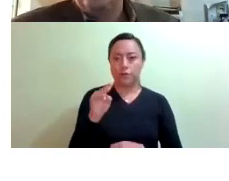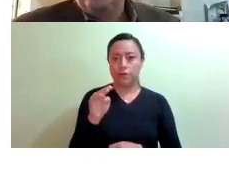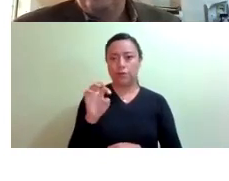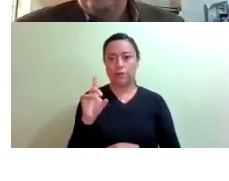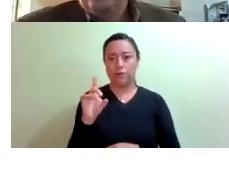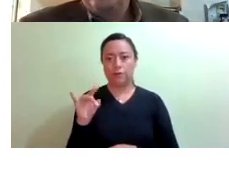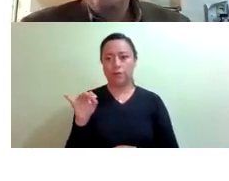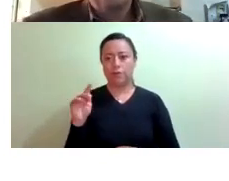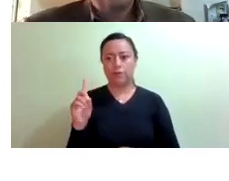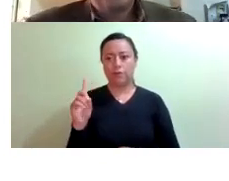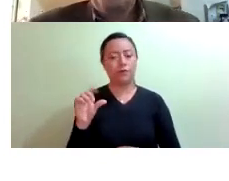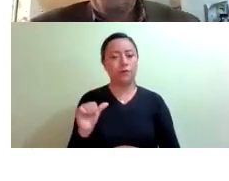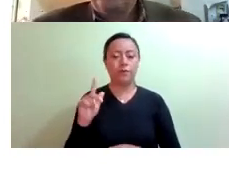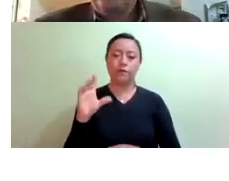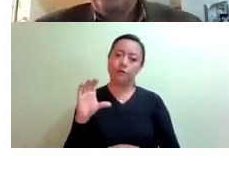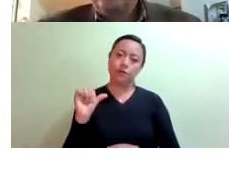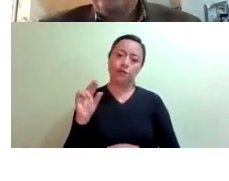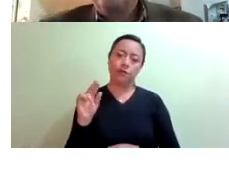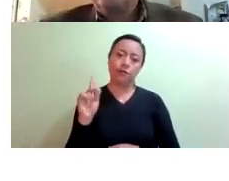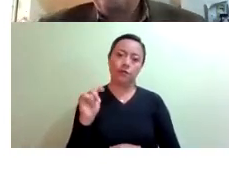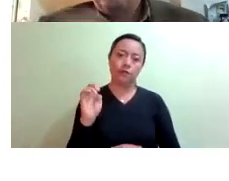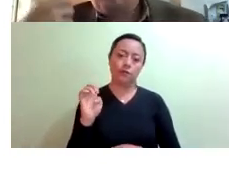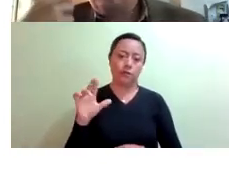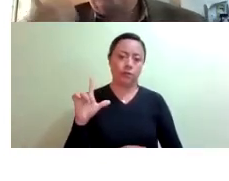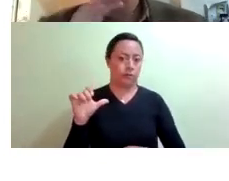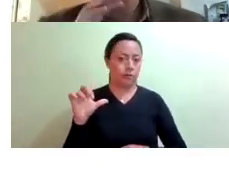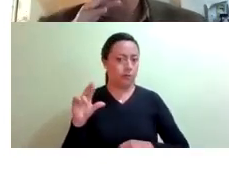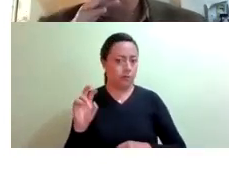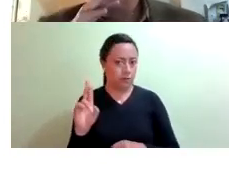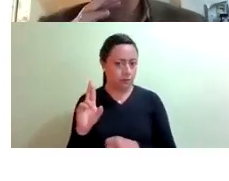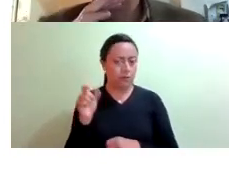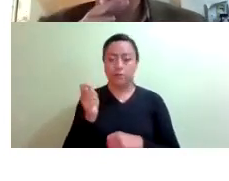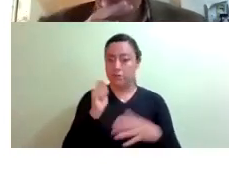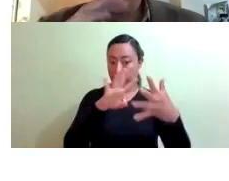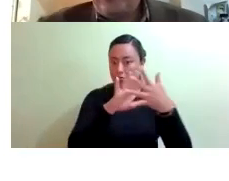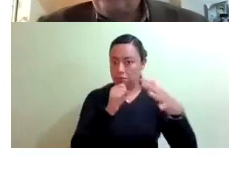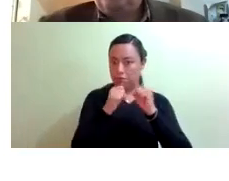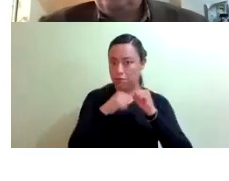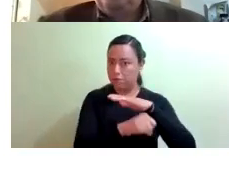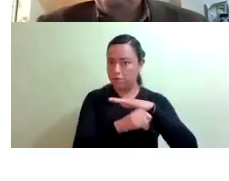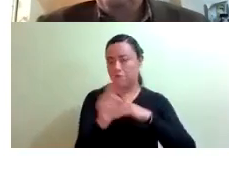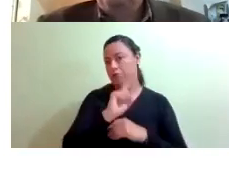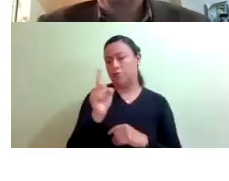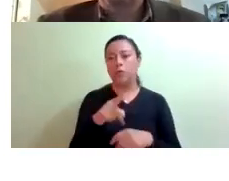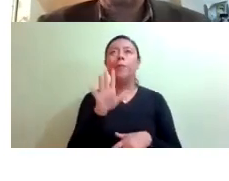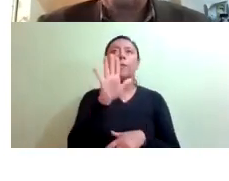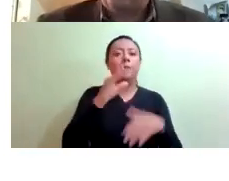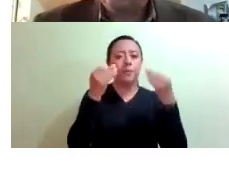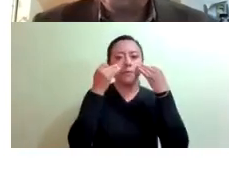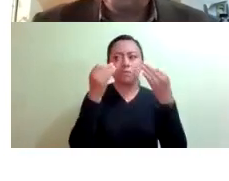libertad, que no está privada de la libertad, pero lo ven salir, digamos.